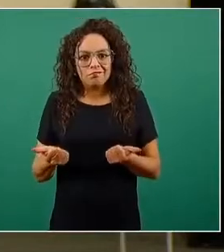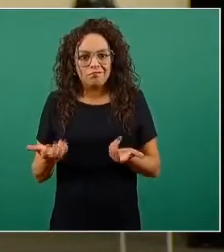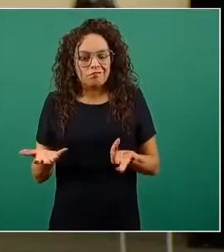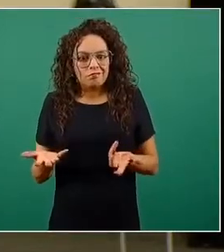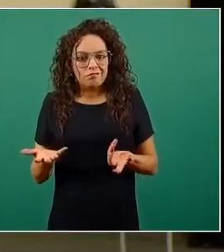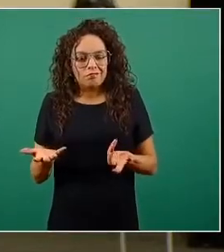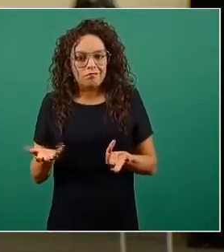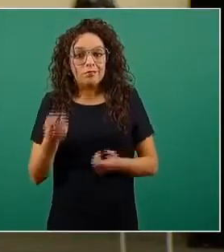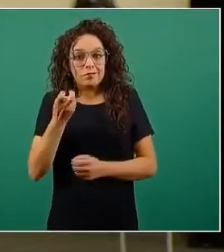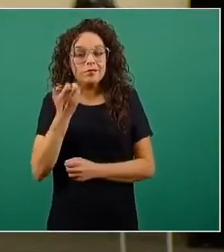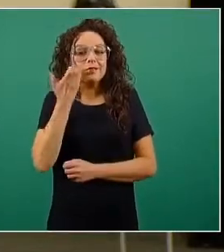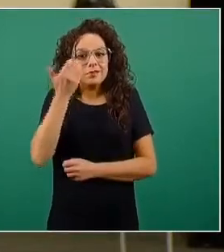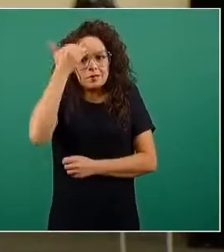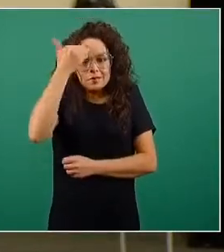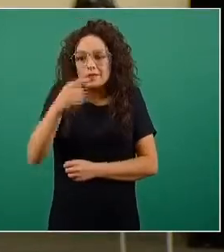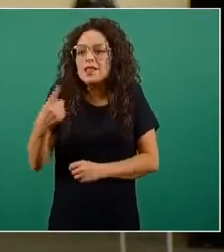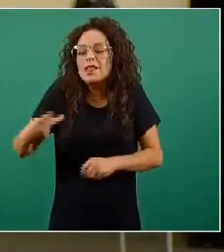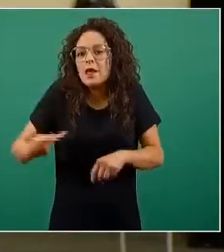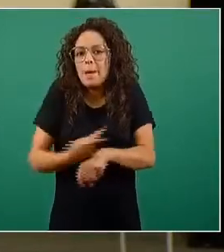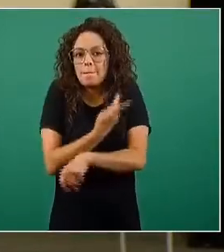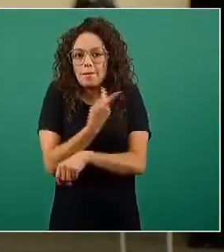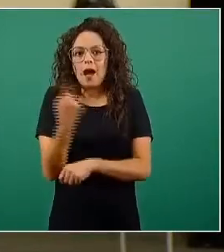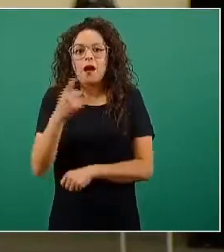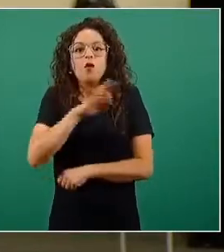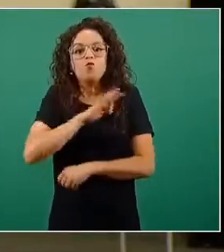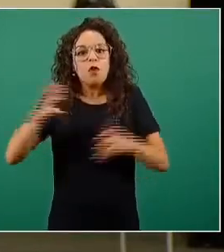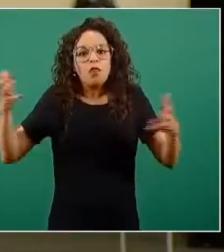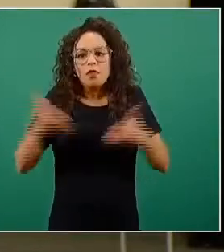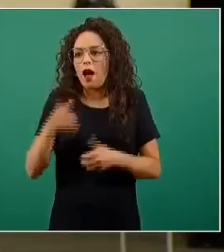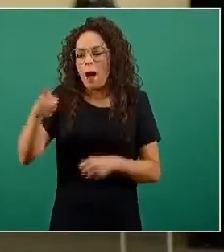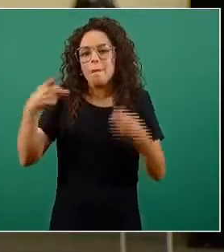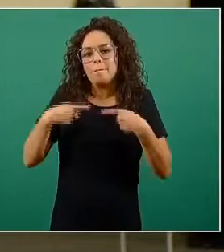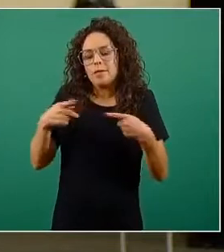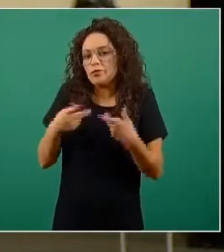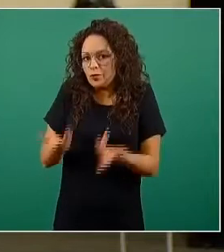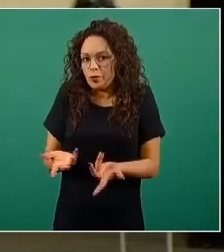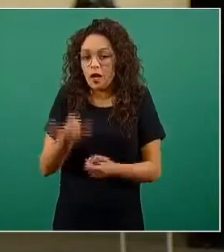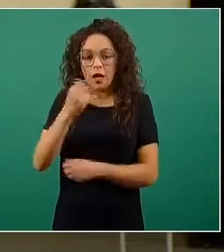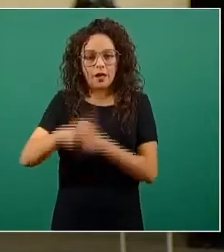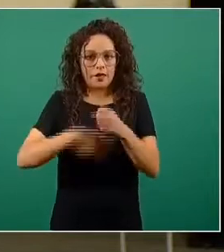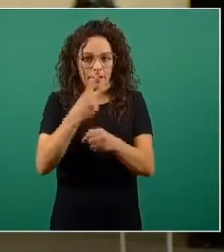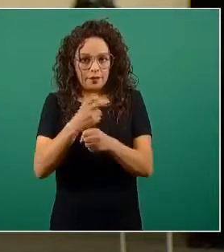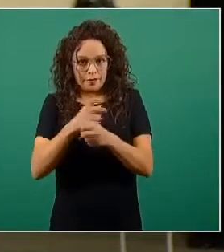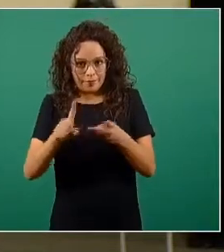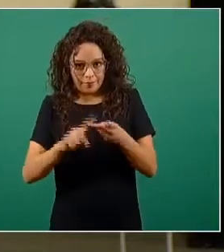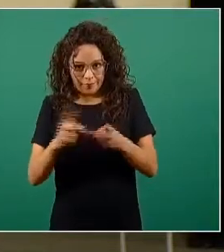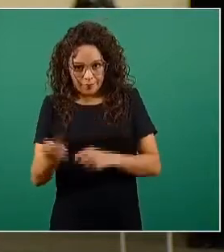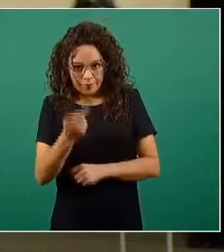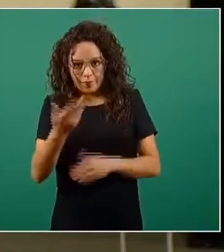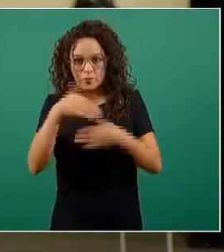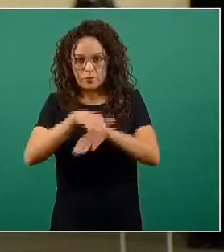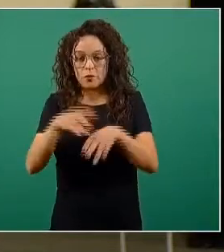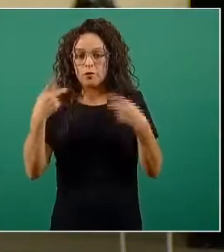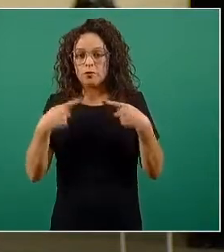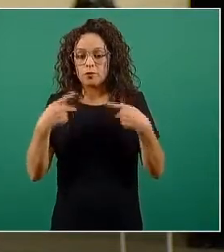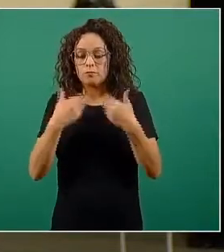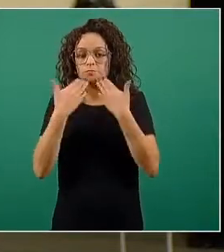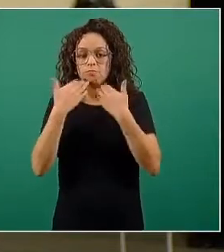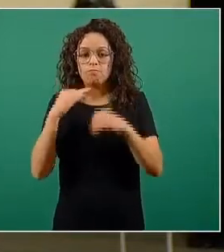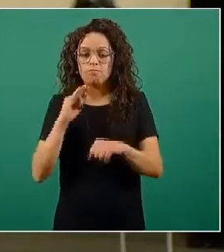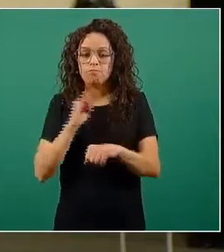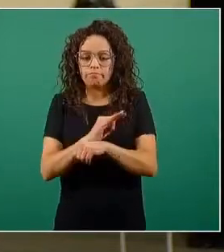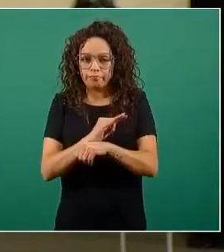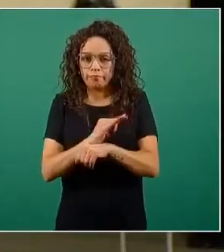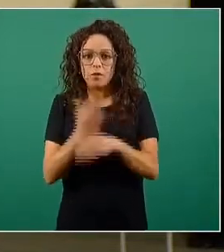bueno, ¿qué pasa en esos casos? ¿Cómo le puede hacer a estas personas? Y una segunda sobre poblaciones vulnerables que no tienen